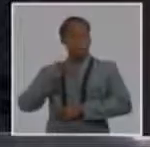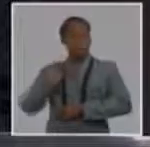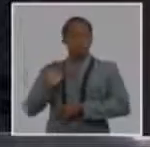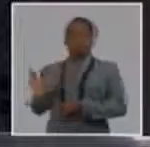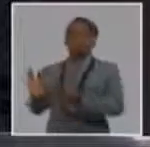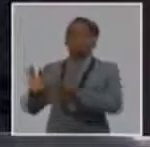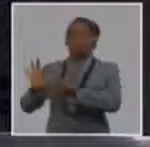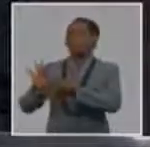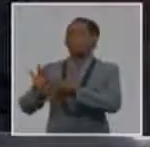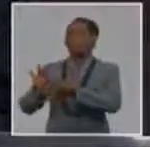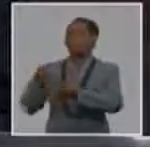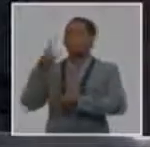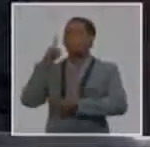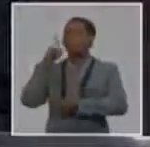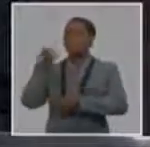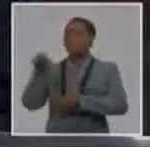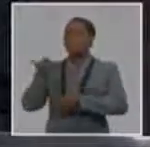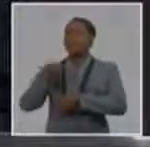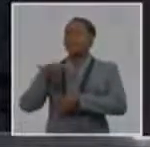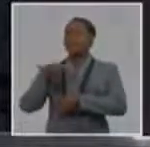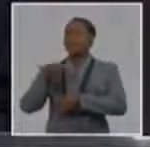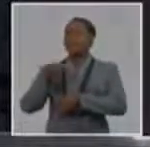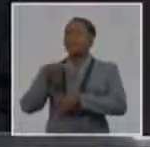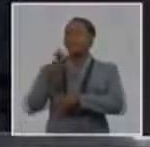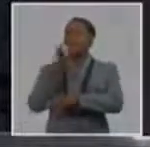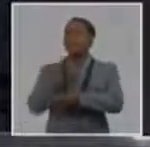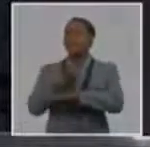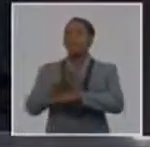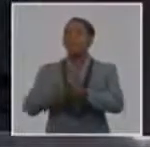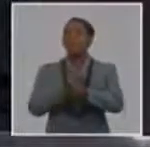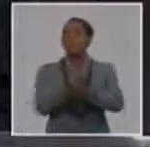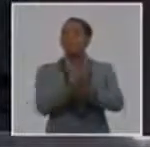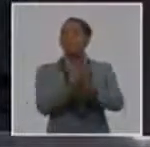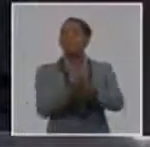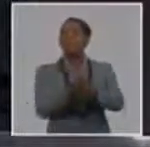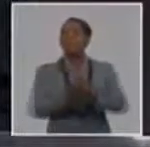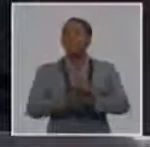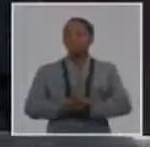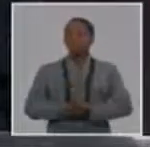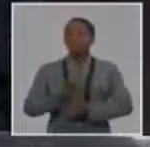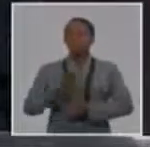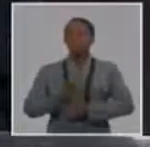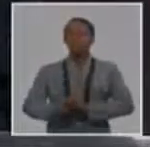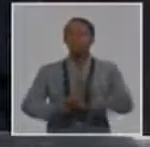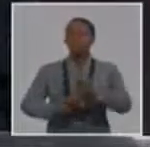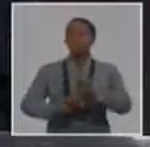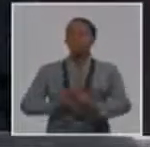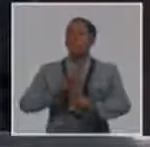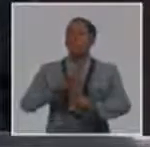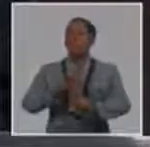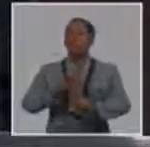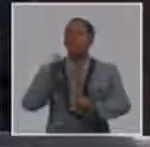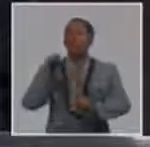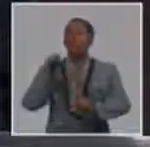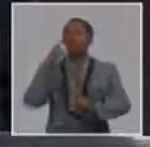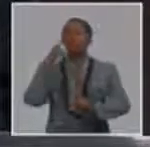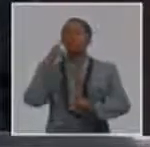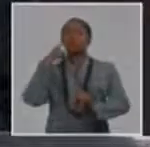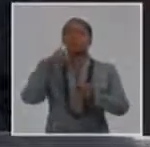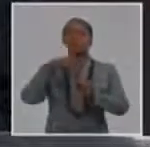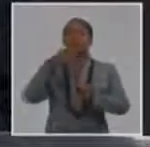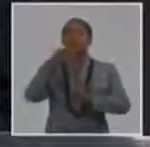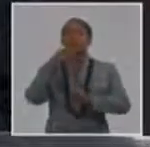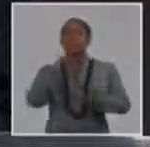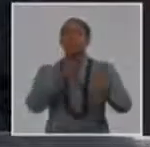el combate de la COVID en China en etapa temprana, y desde el inicio está en el protocolo de tratamiento de la COVID